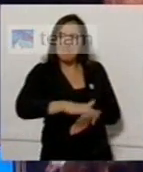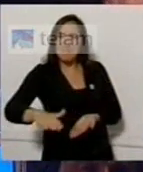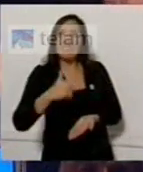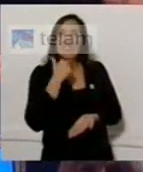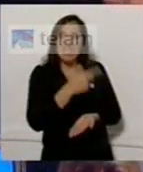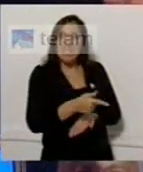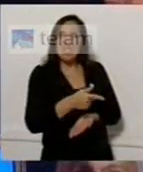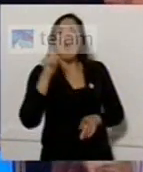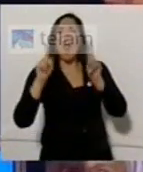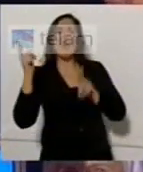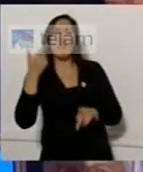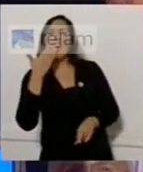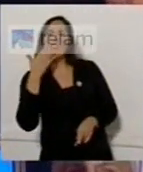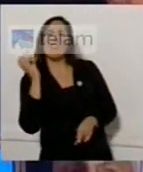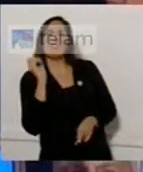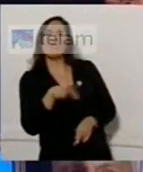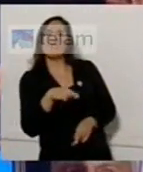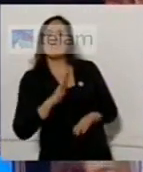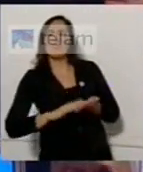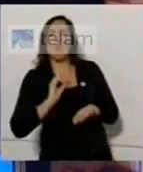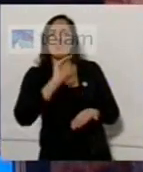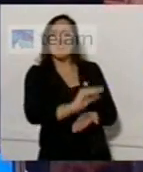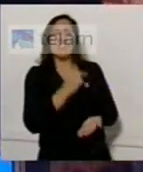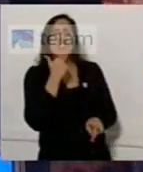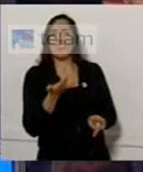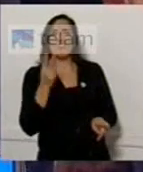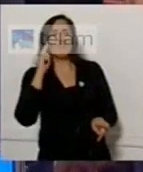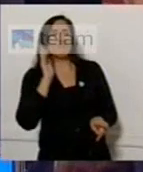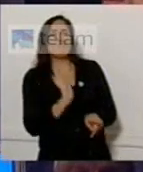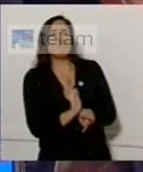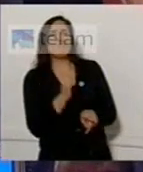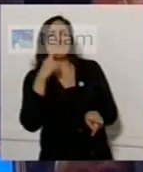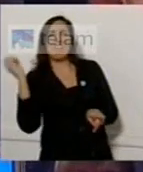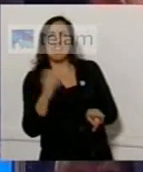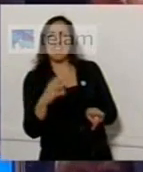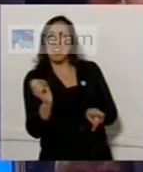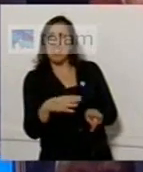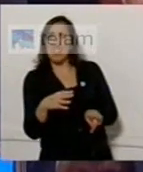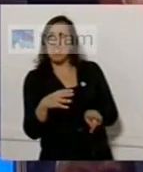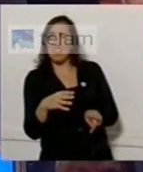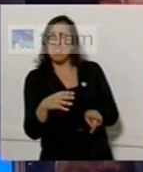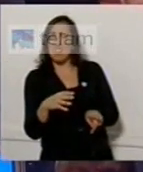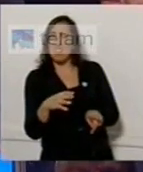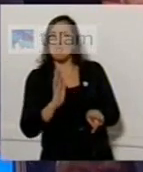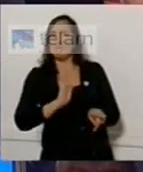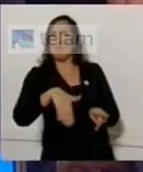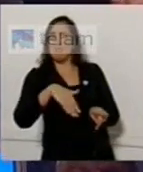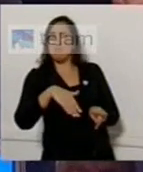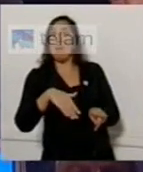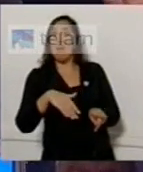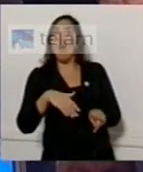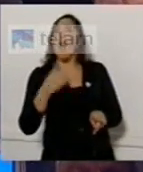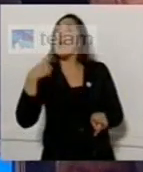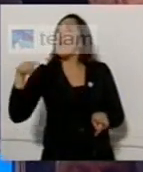con desprecio, me parece que cuando hablan en contra